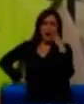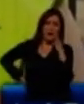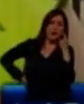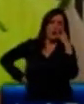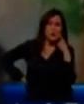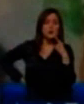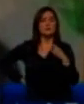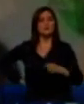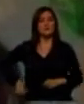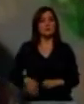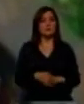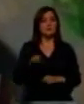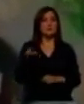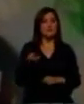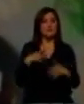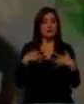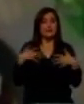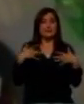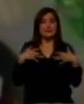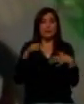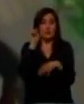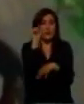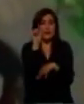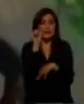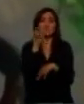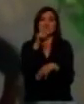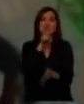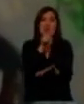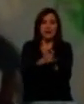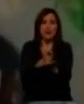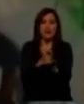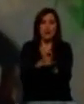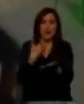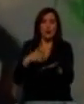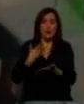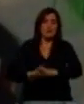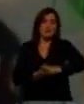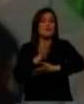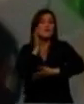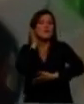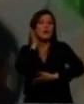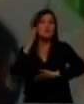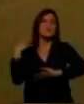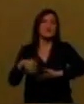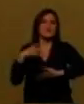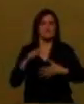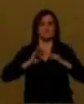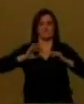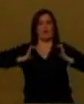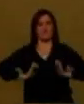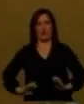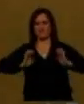con los dolores. Dice que sí se puso nerviosa, no lo niega, pero el saber que venía una nena a este mundo la hizo coger